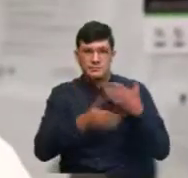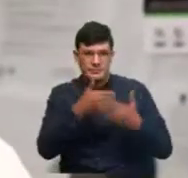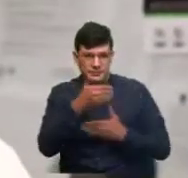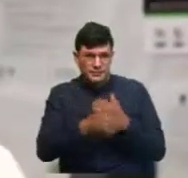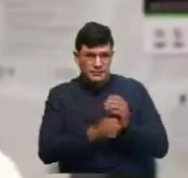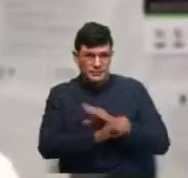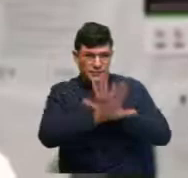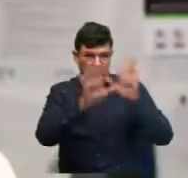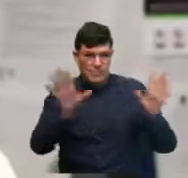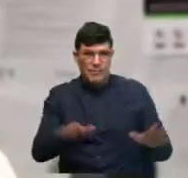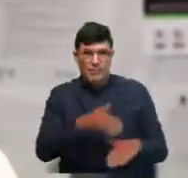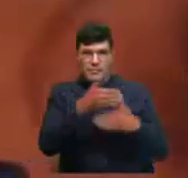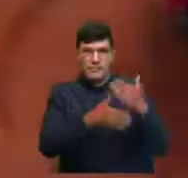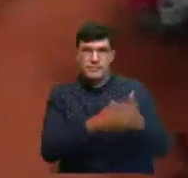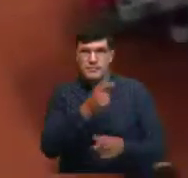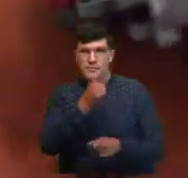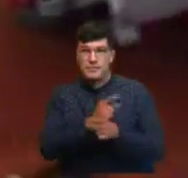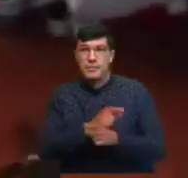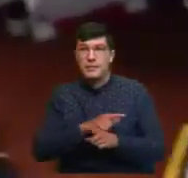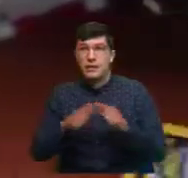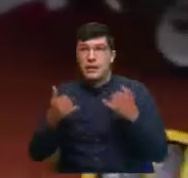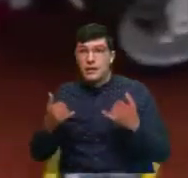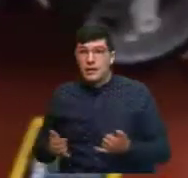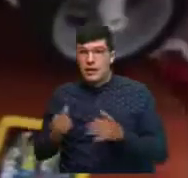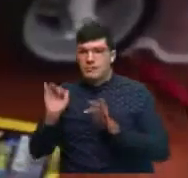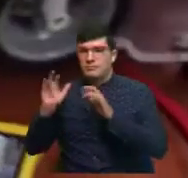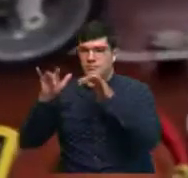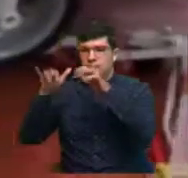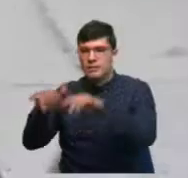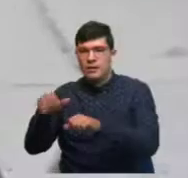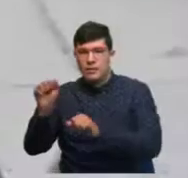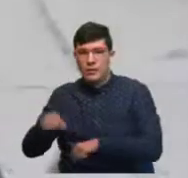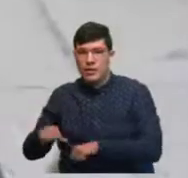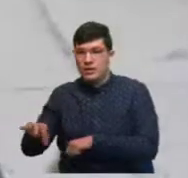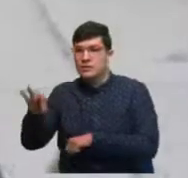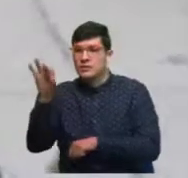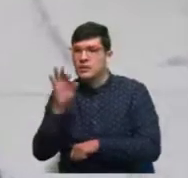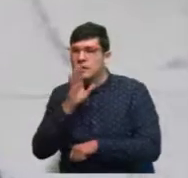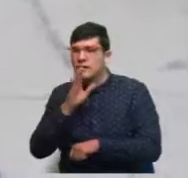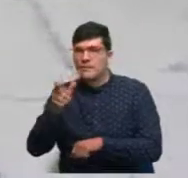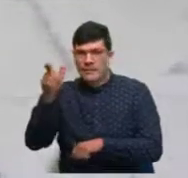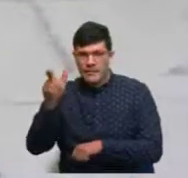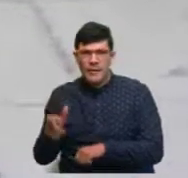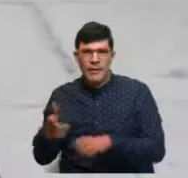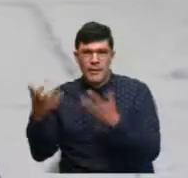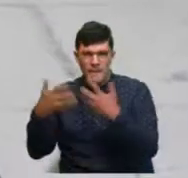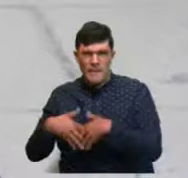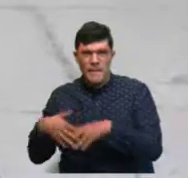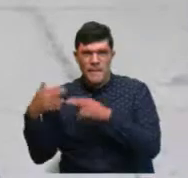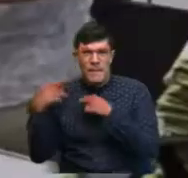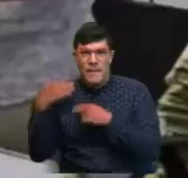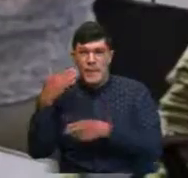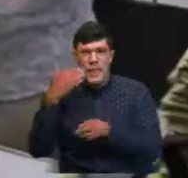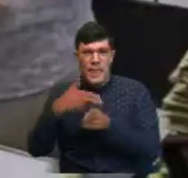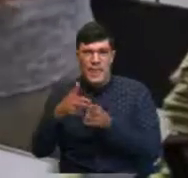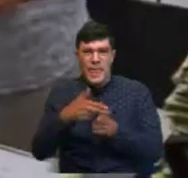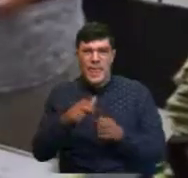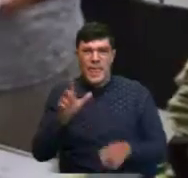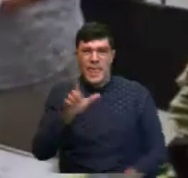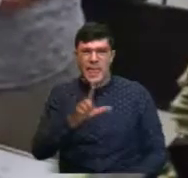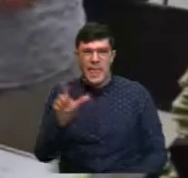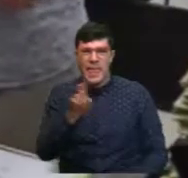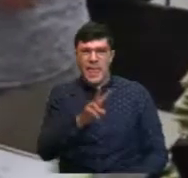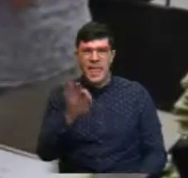la transparencia de este tipo de procesos. La audiencia para adjudicar el contrato de la subasta inversa será el lunes 28